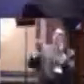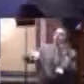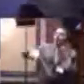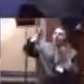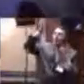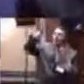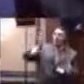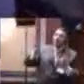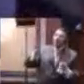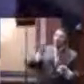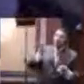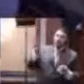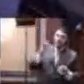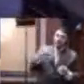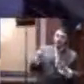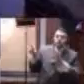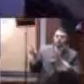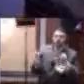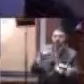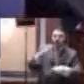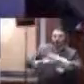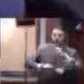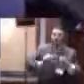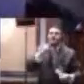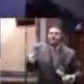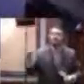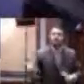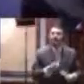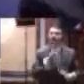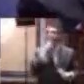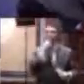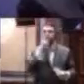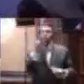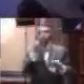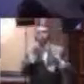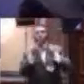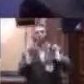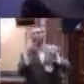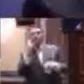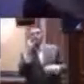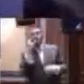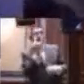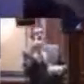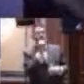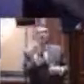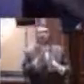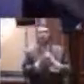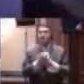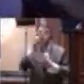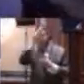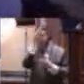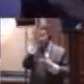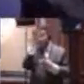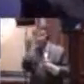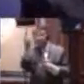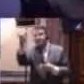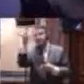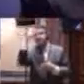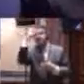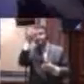año. Si se detecta propaganda violatoria de la norma